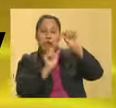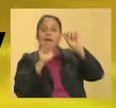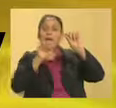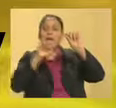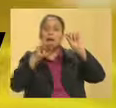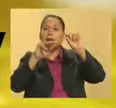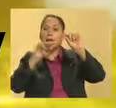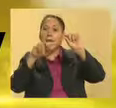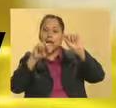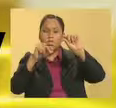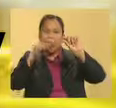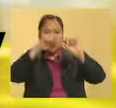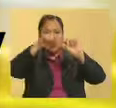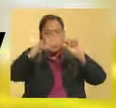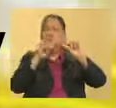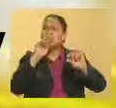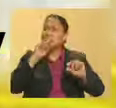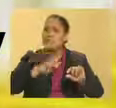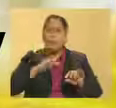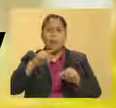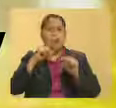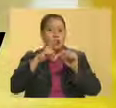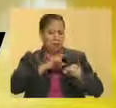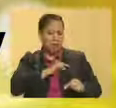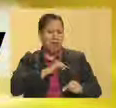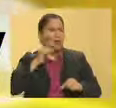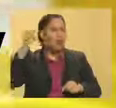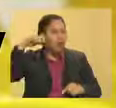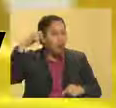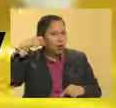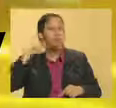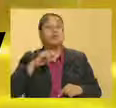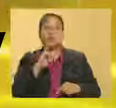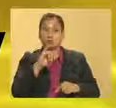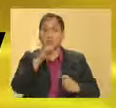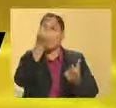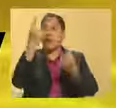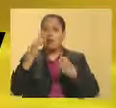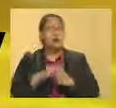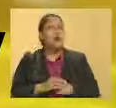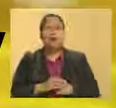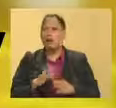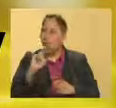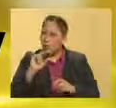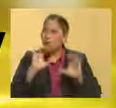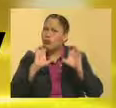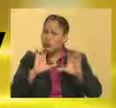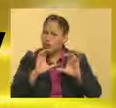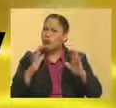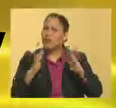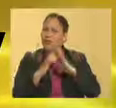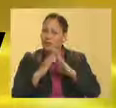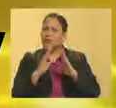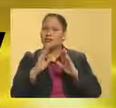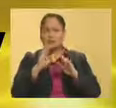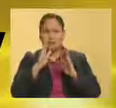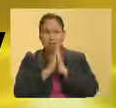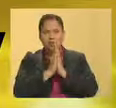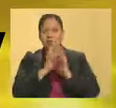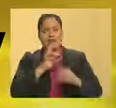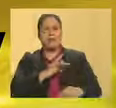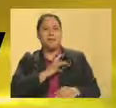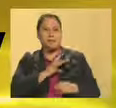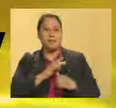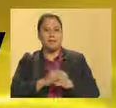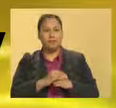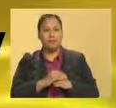metido hasta pasadores. Ah, no, bueno, en general todo el mundo se ay, mete. No tengan mucho cuidado en casita, así, porque qué miedo. Así